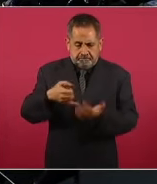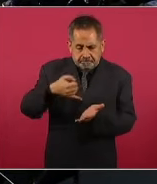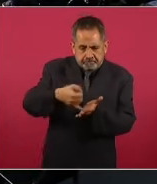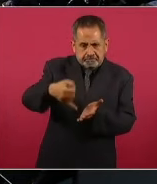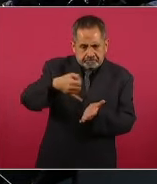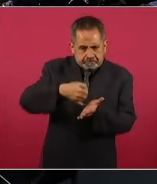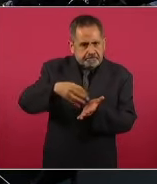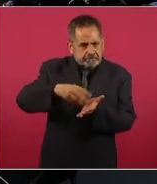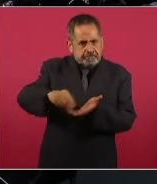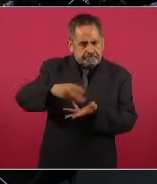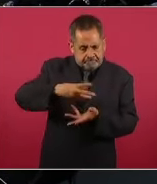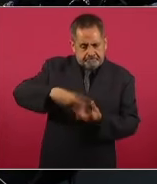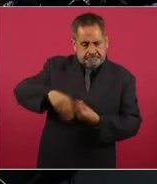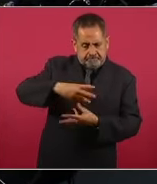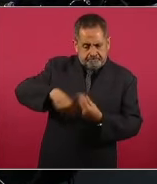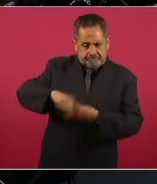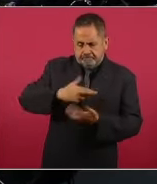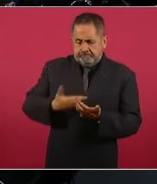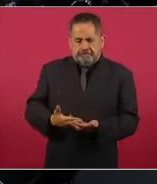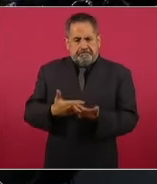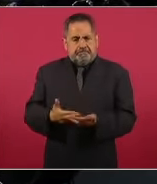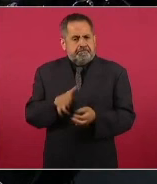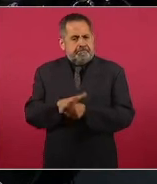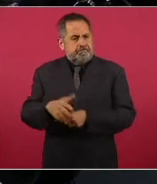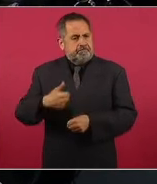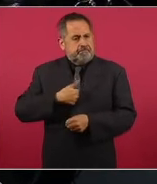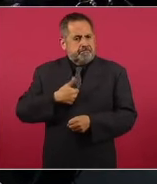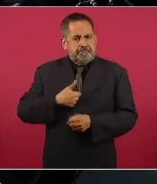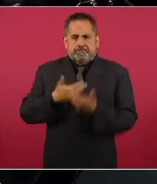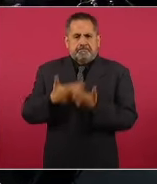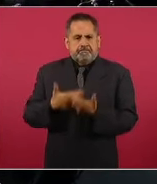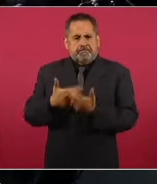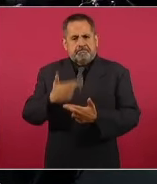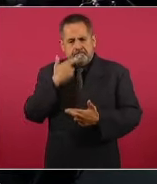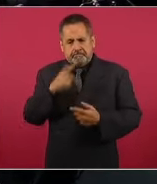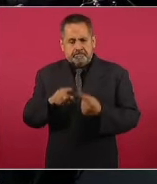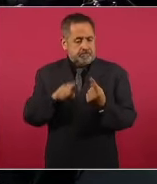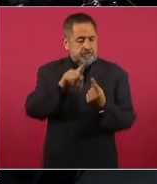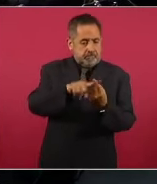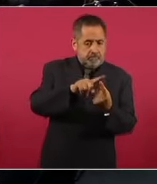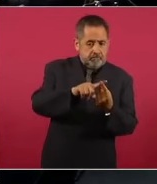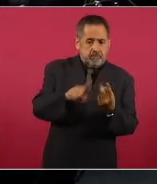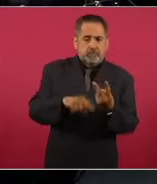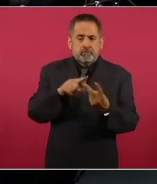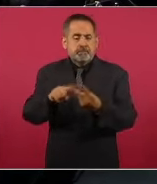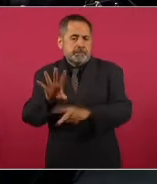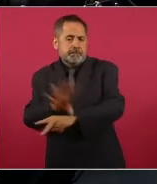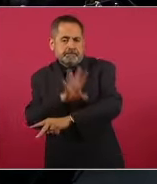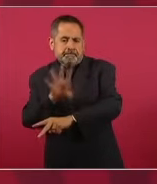básicamente en energéticos y en alimentos,